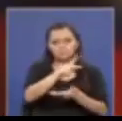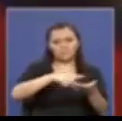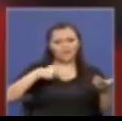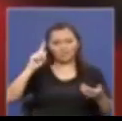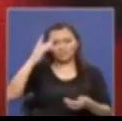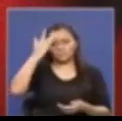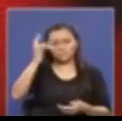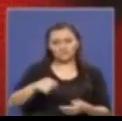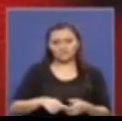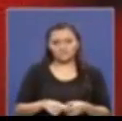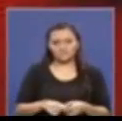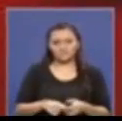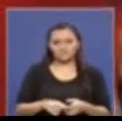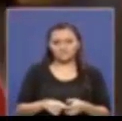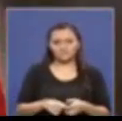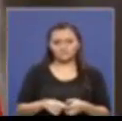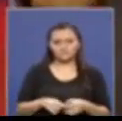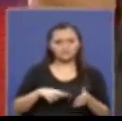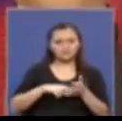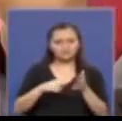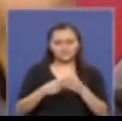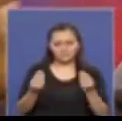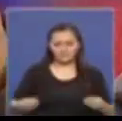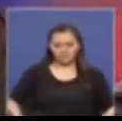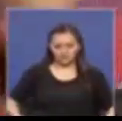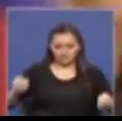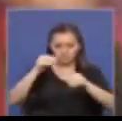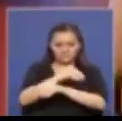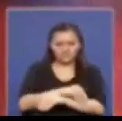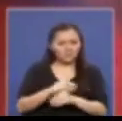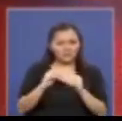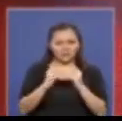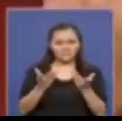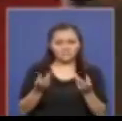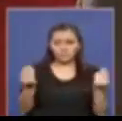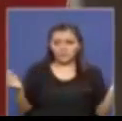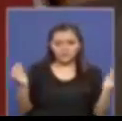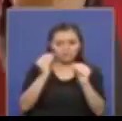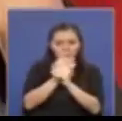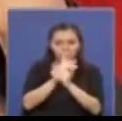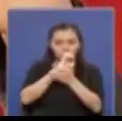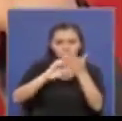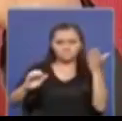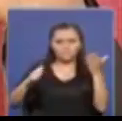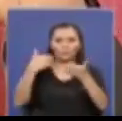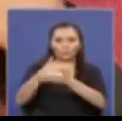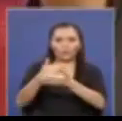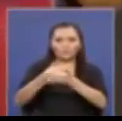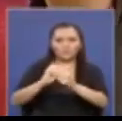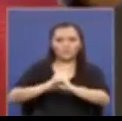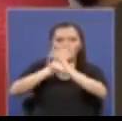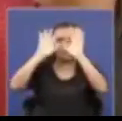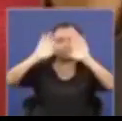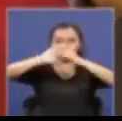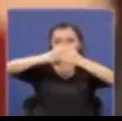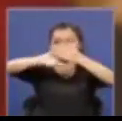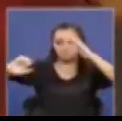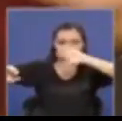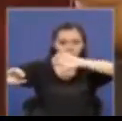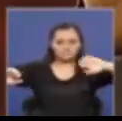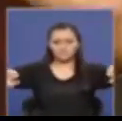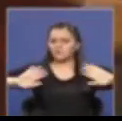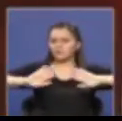Es pasarnos la plata del bolsillo derecho y del izquierdo. De hecho, no tiene por qué haber movimiento de dinero, pero sí las cuentas, para saber la